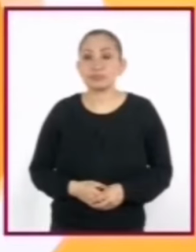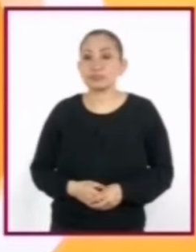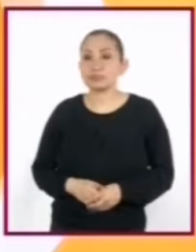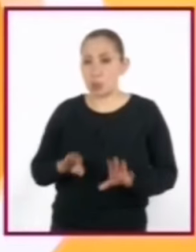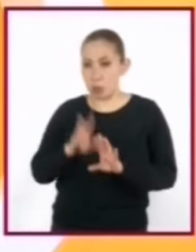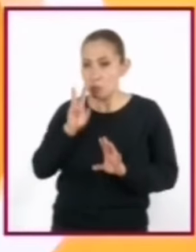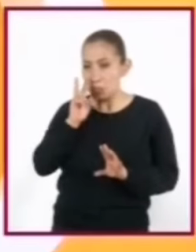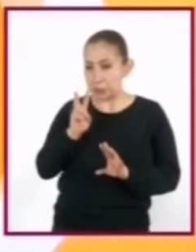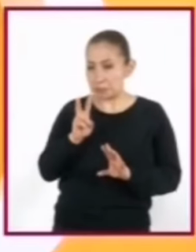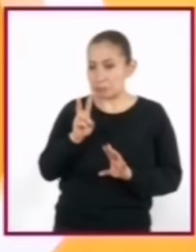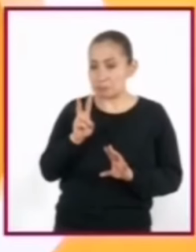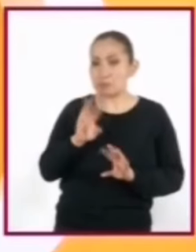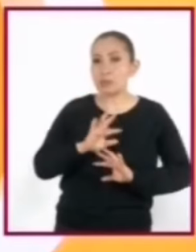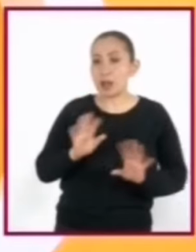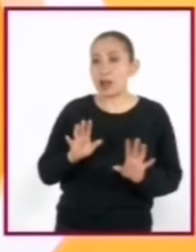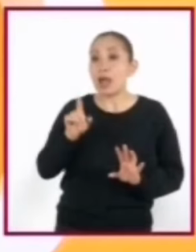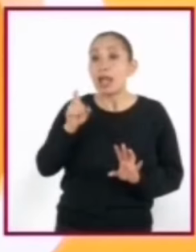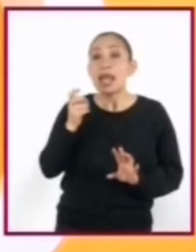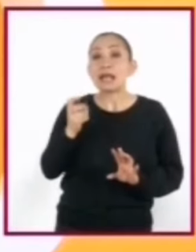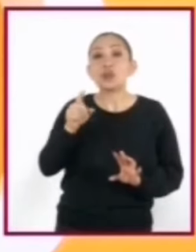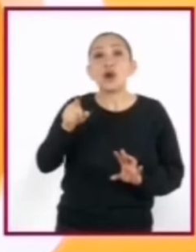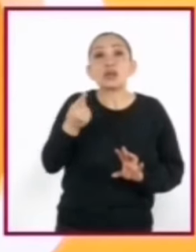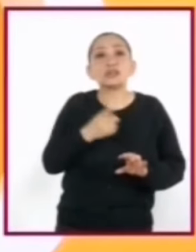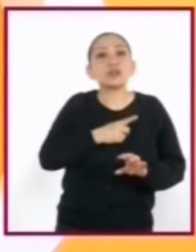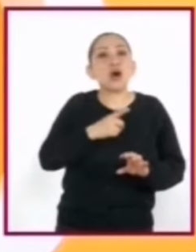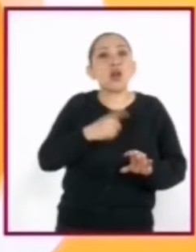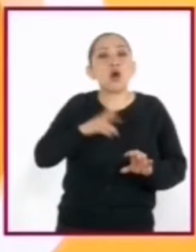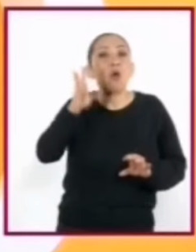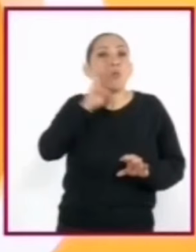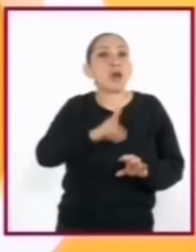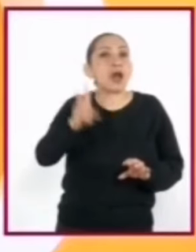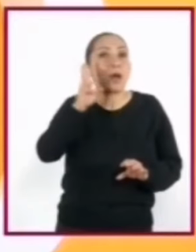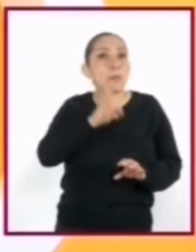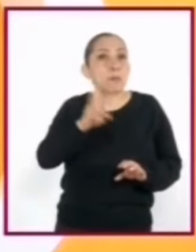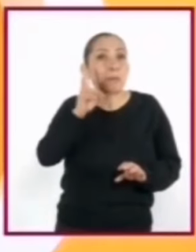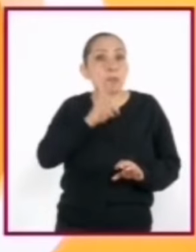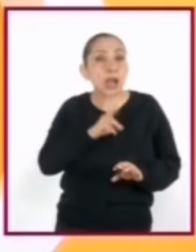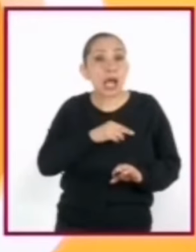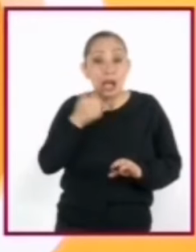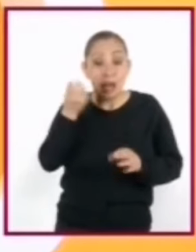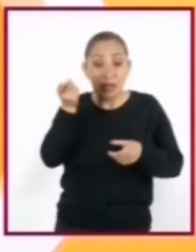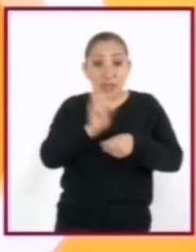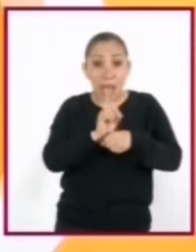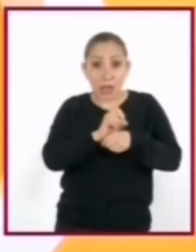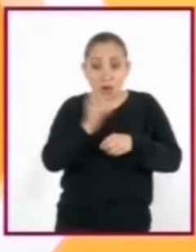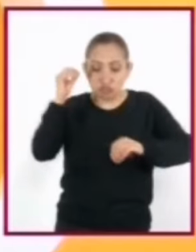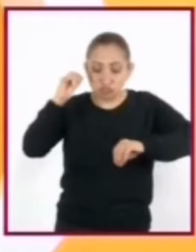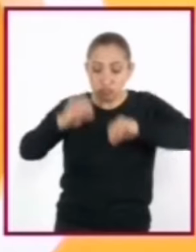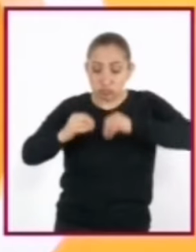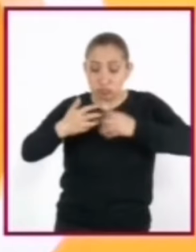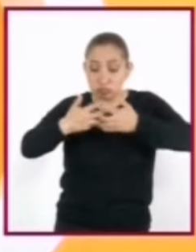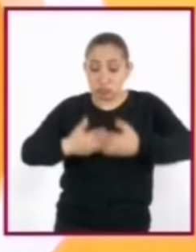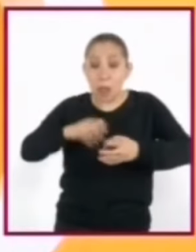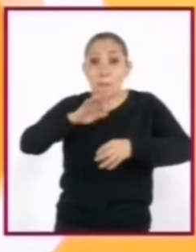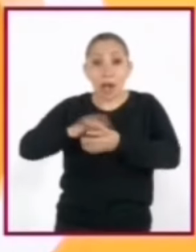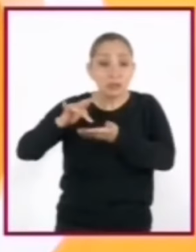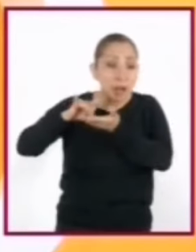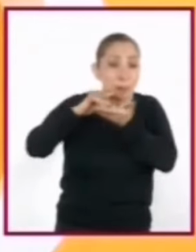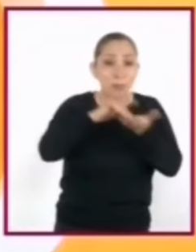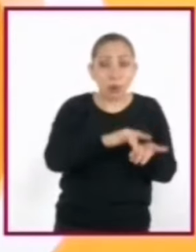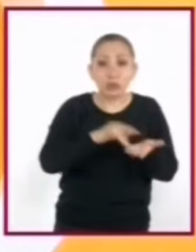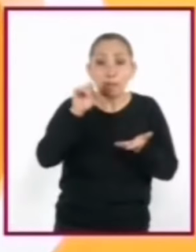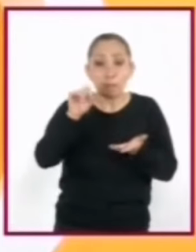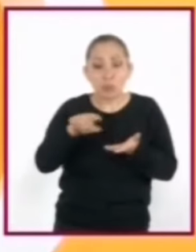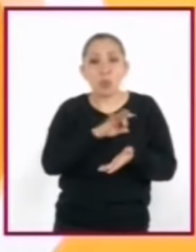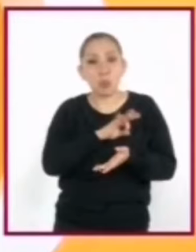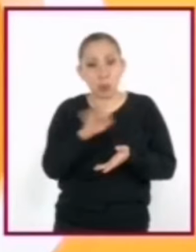Como pudimos observar, esto es solo una muestra de que cada día se construyen más herramientas con